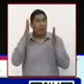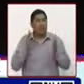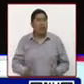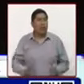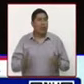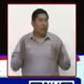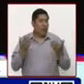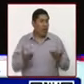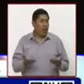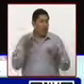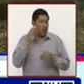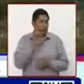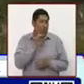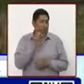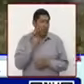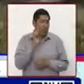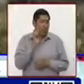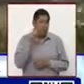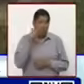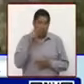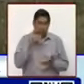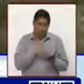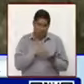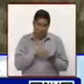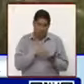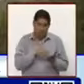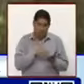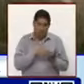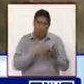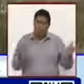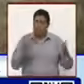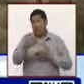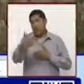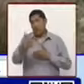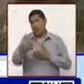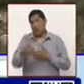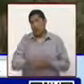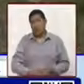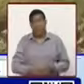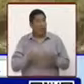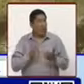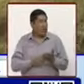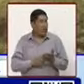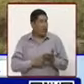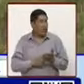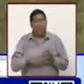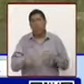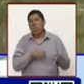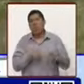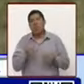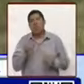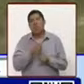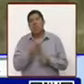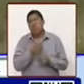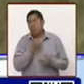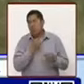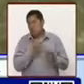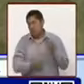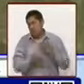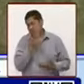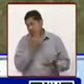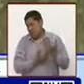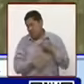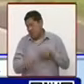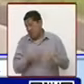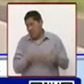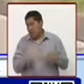bolivianos, tenemos 801.000 hectáreas quemadas dentro del bosque. Esto producto de las quemas irracionales e